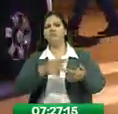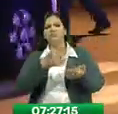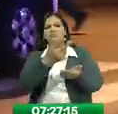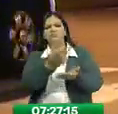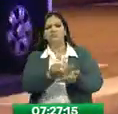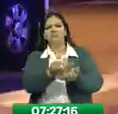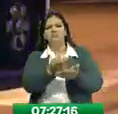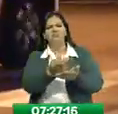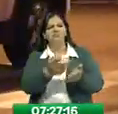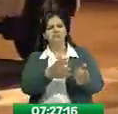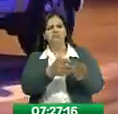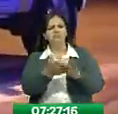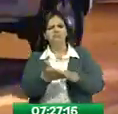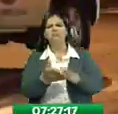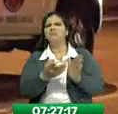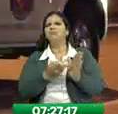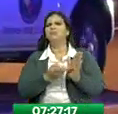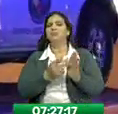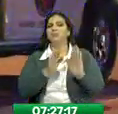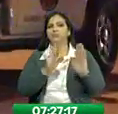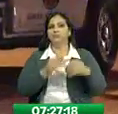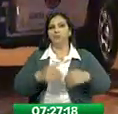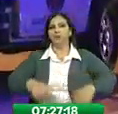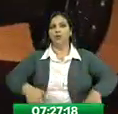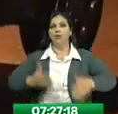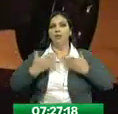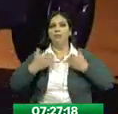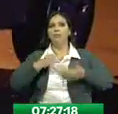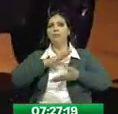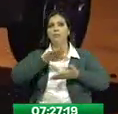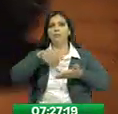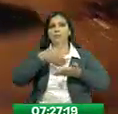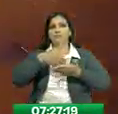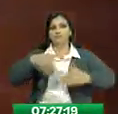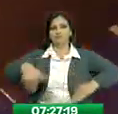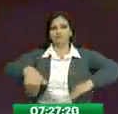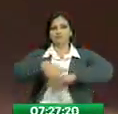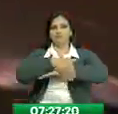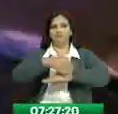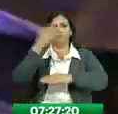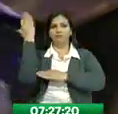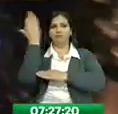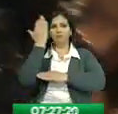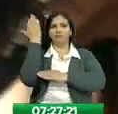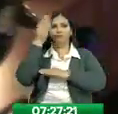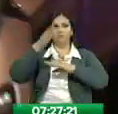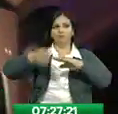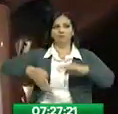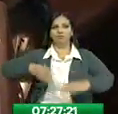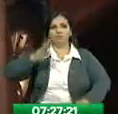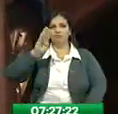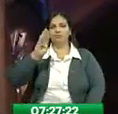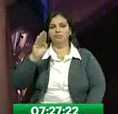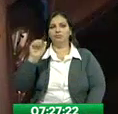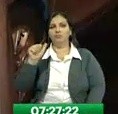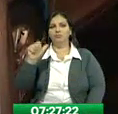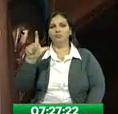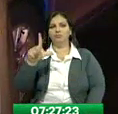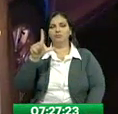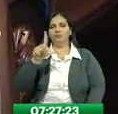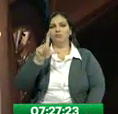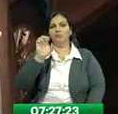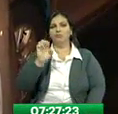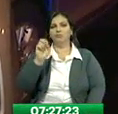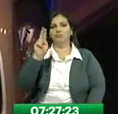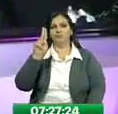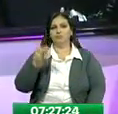Tunguraguan y Clemente Mayén, en el centro de la urbe. En el sitio se habría producido un accidente de tránsito entre